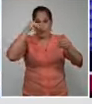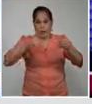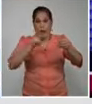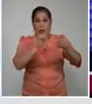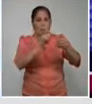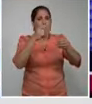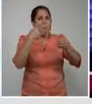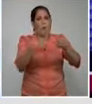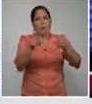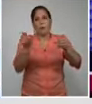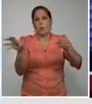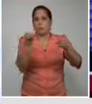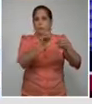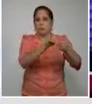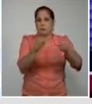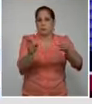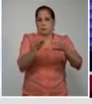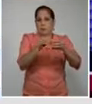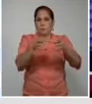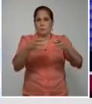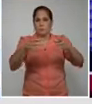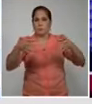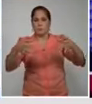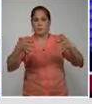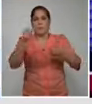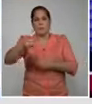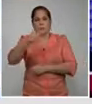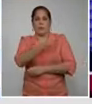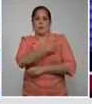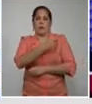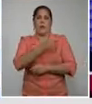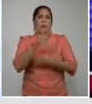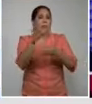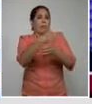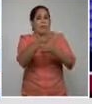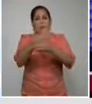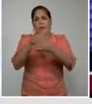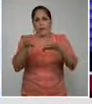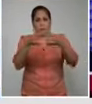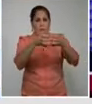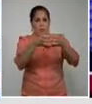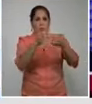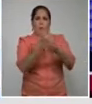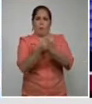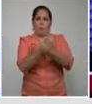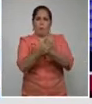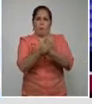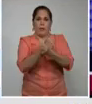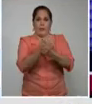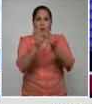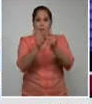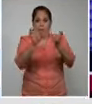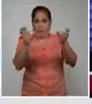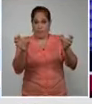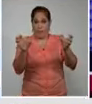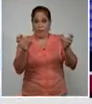riesgo? Diferentes grupos de riesgo, pero también es una intervención poblacional, donde hemos dividido las fuerzas